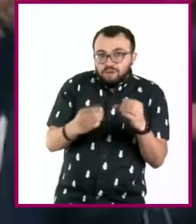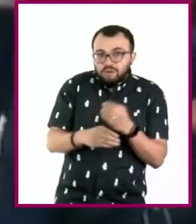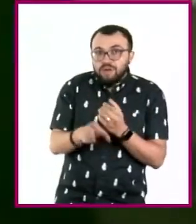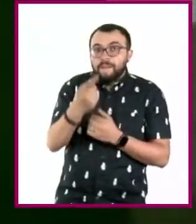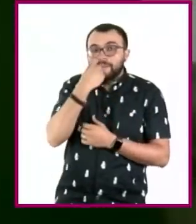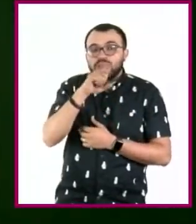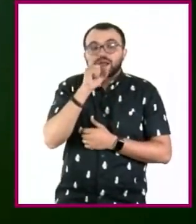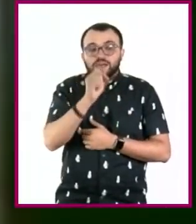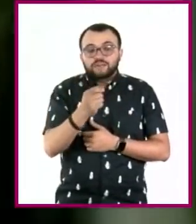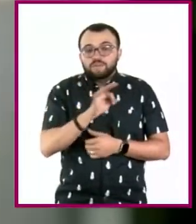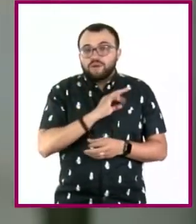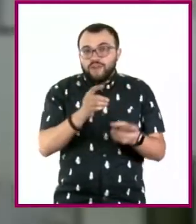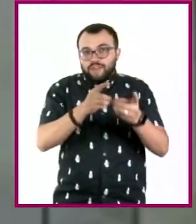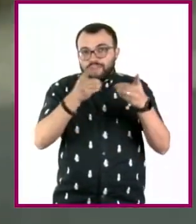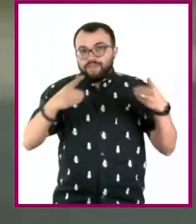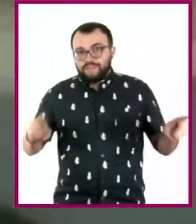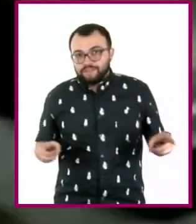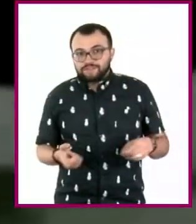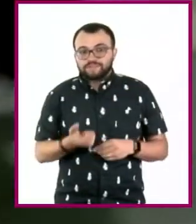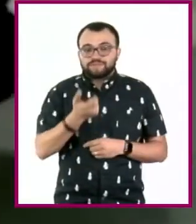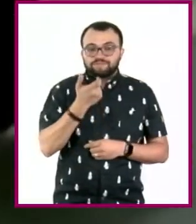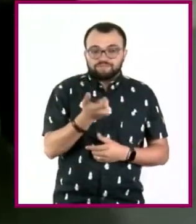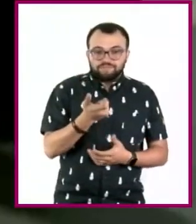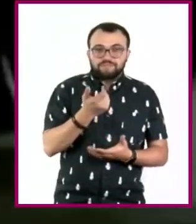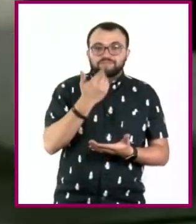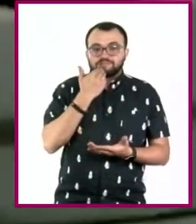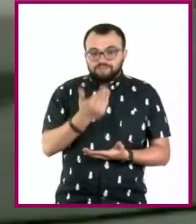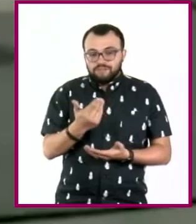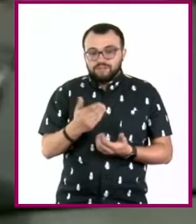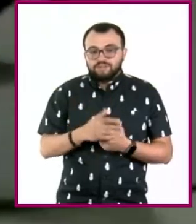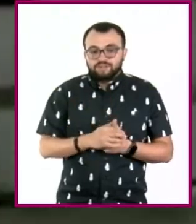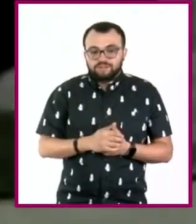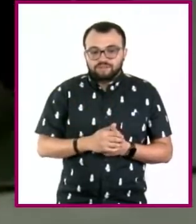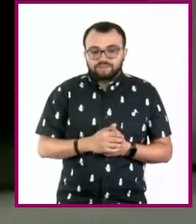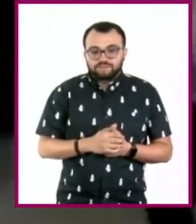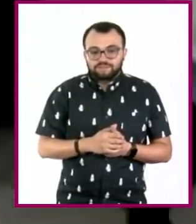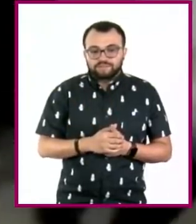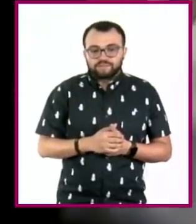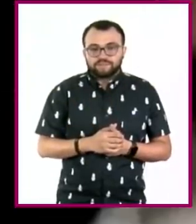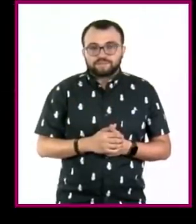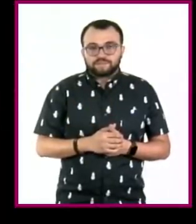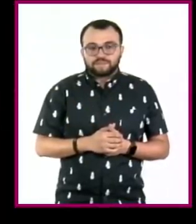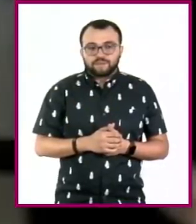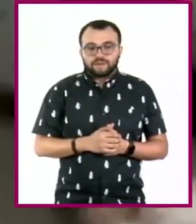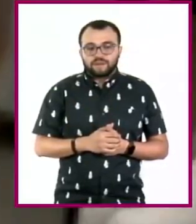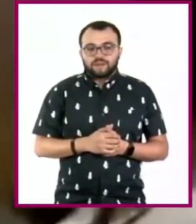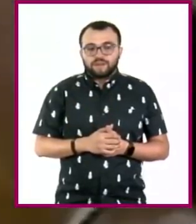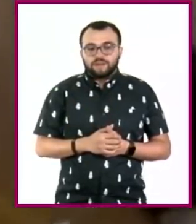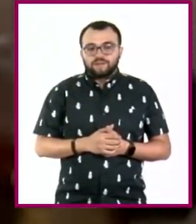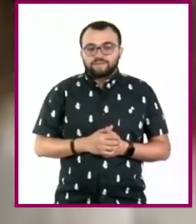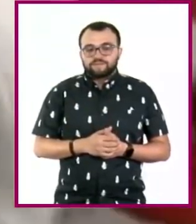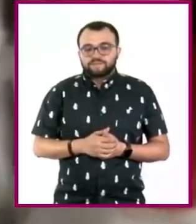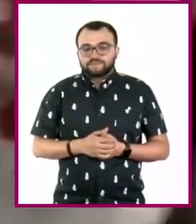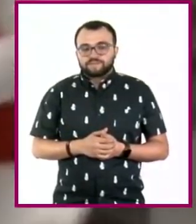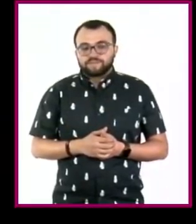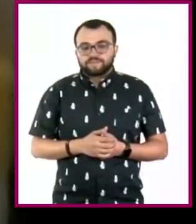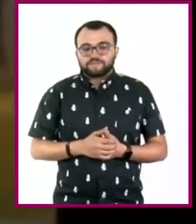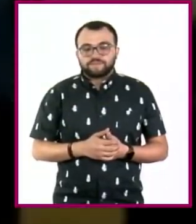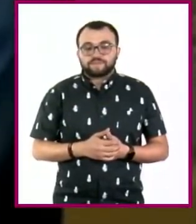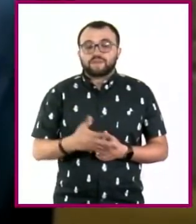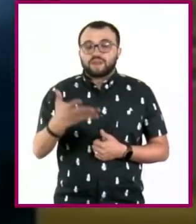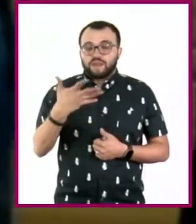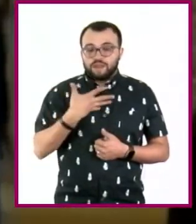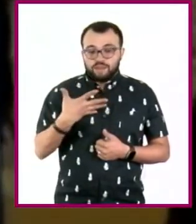para un desarrollo sustentable desde las juventudes.